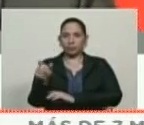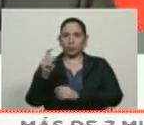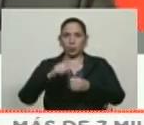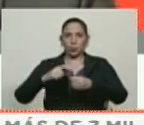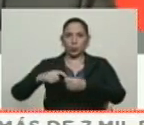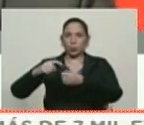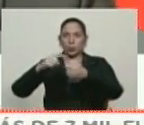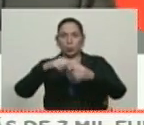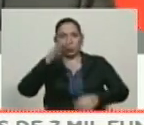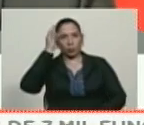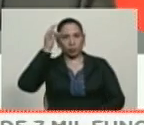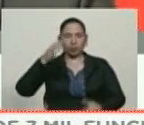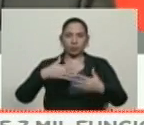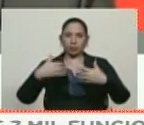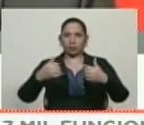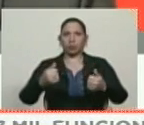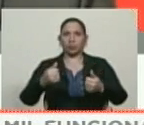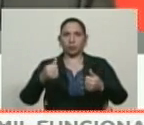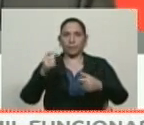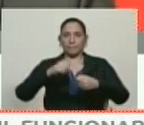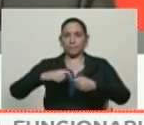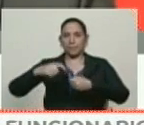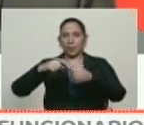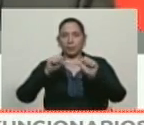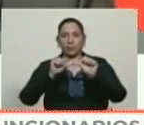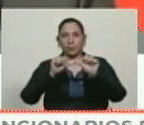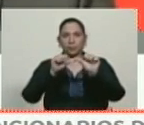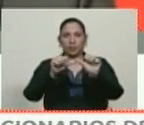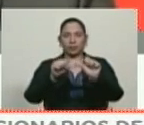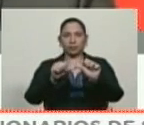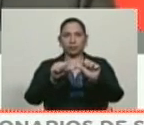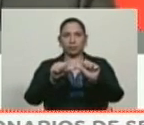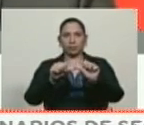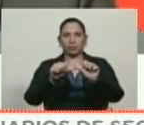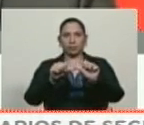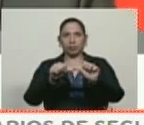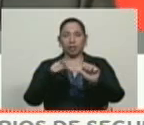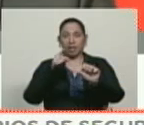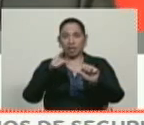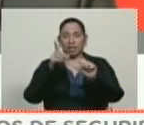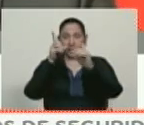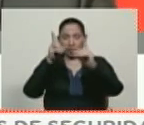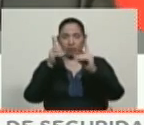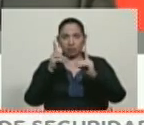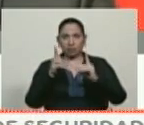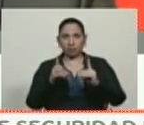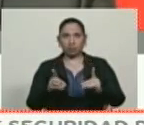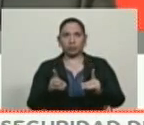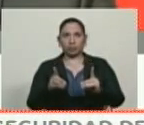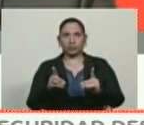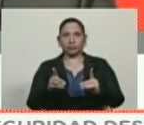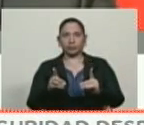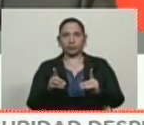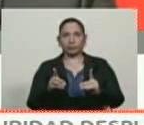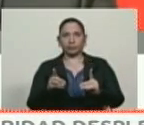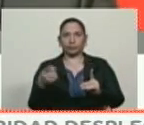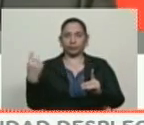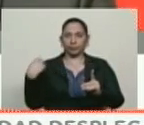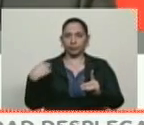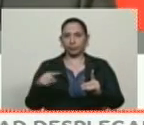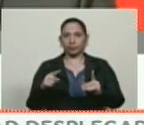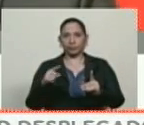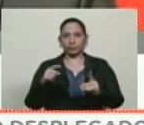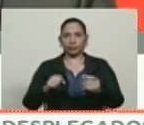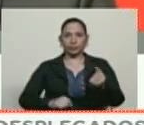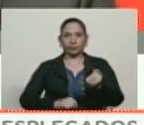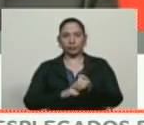de Seguridad o incluso miembros permanentes. Y todas las decisiones tienen que ser